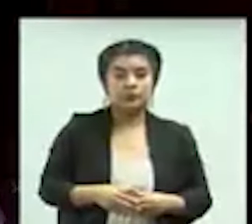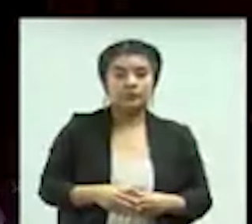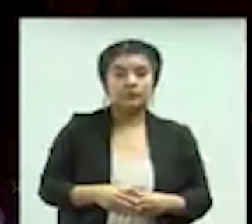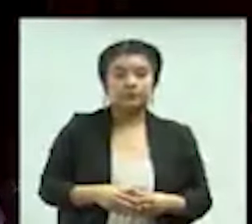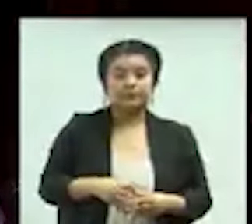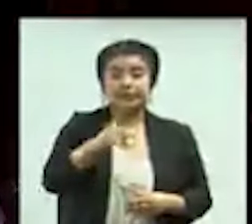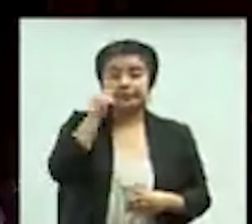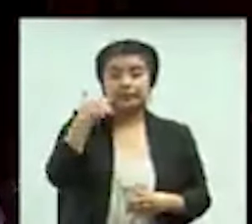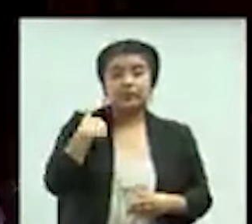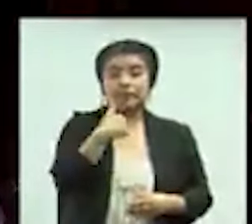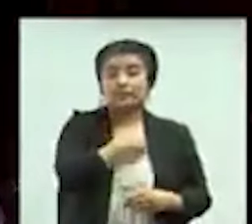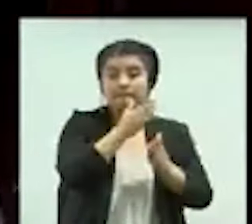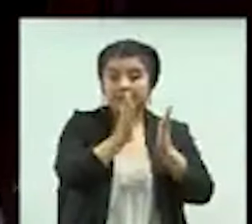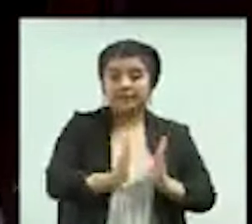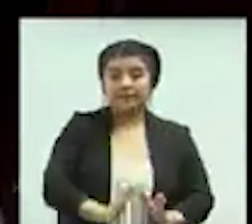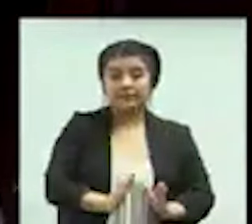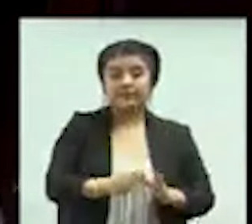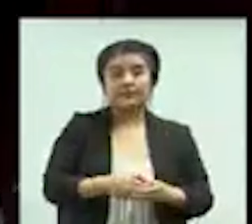Señor Ministro,